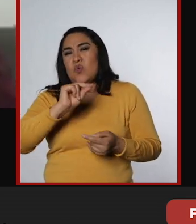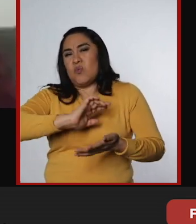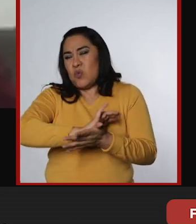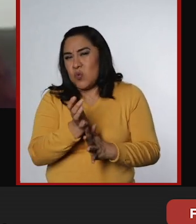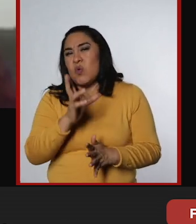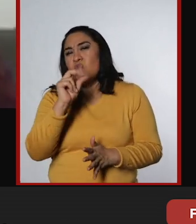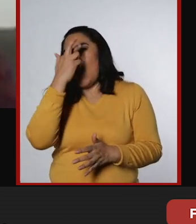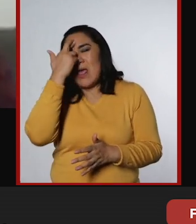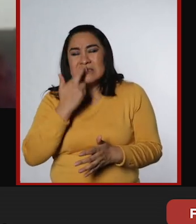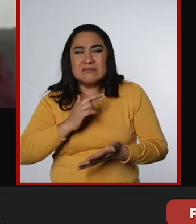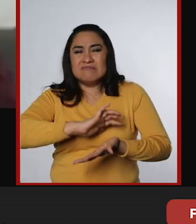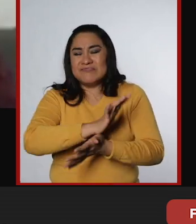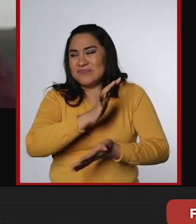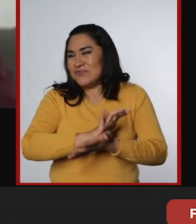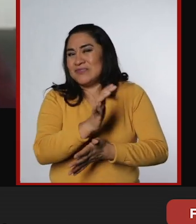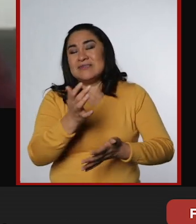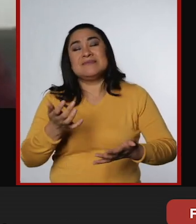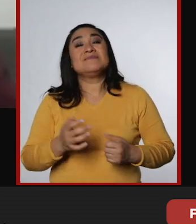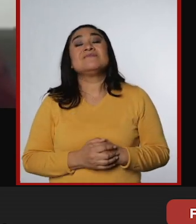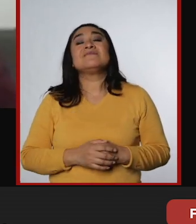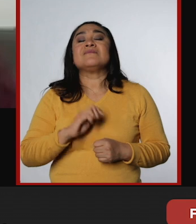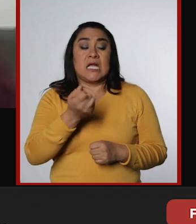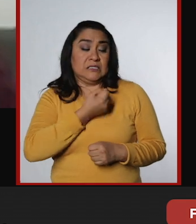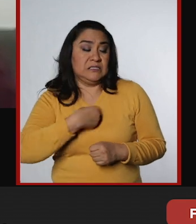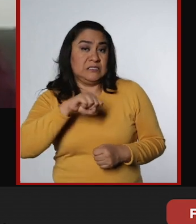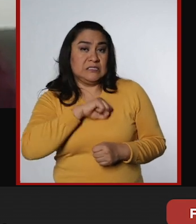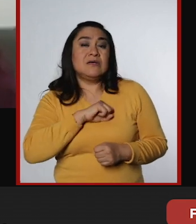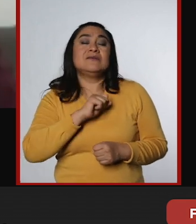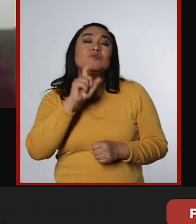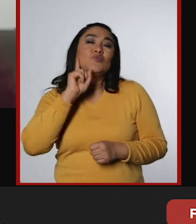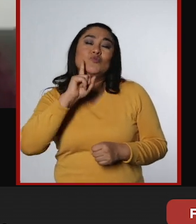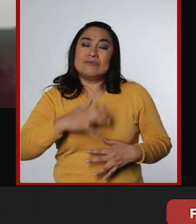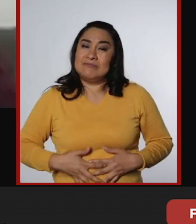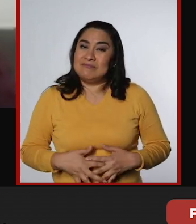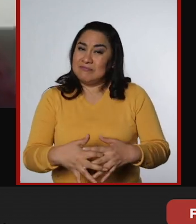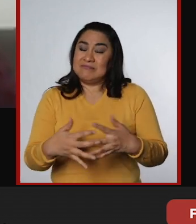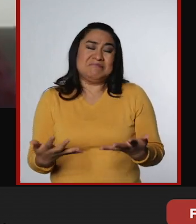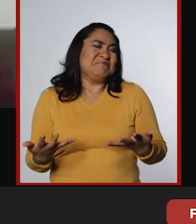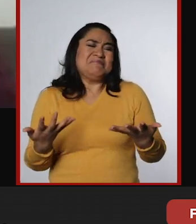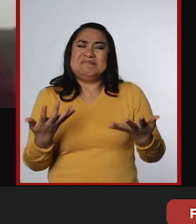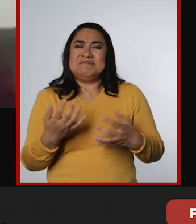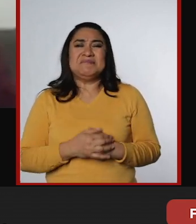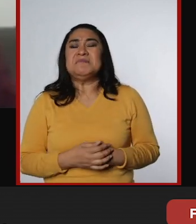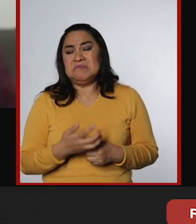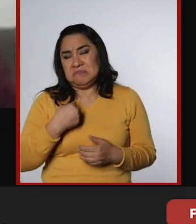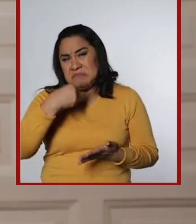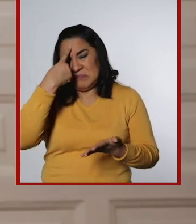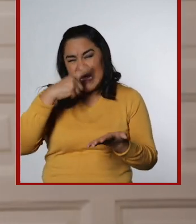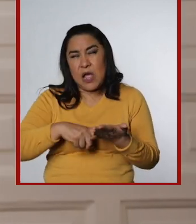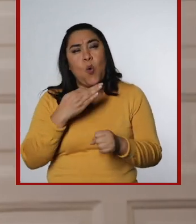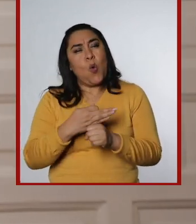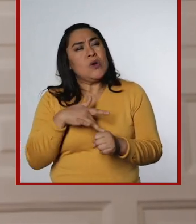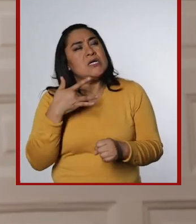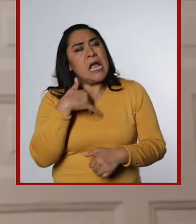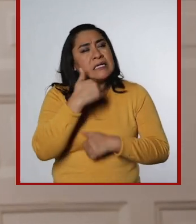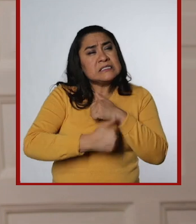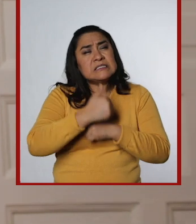racismo, de la salud materna. Y bueno, creo que los retos muy grandes los